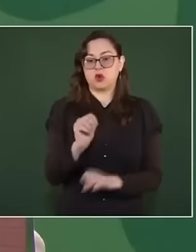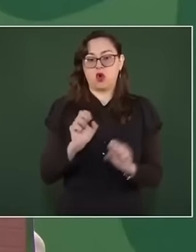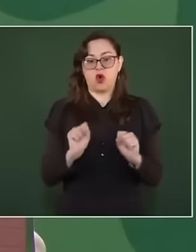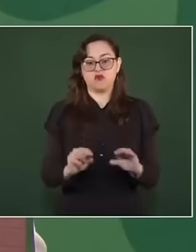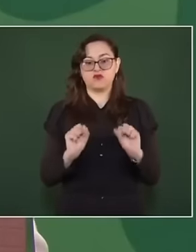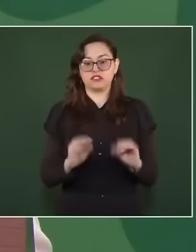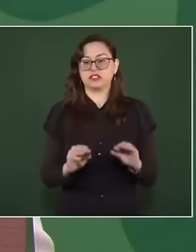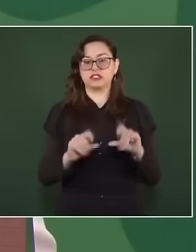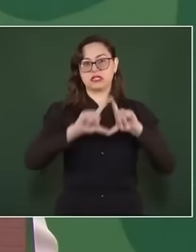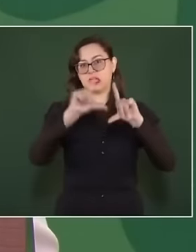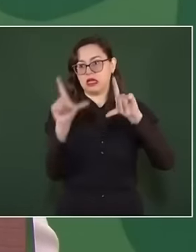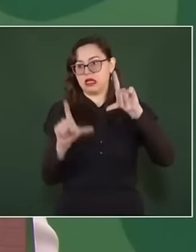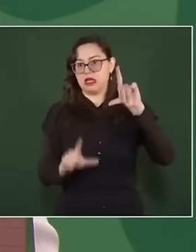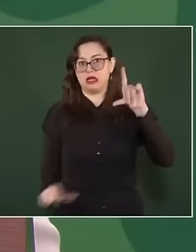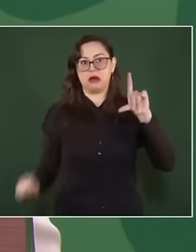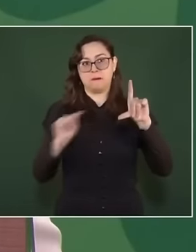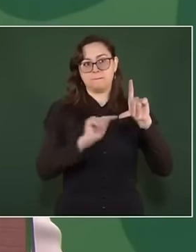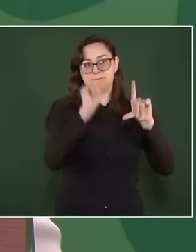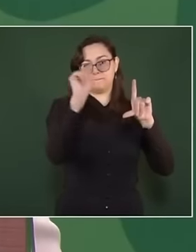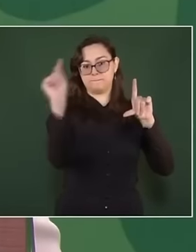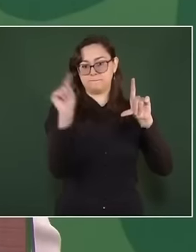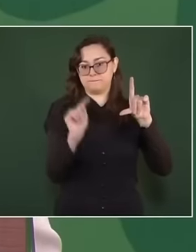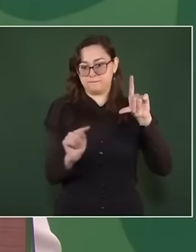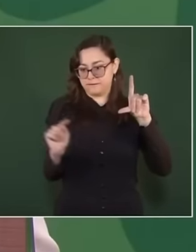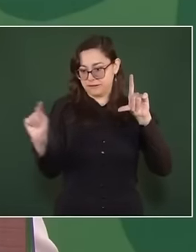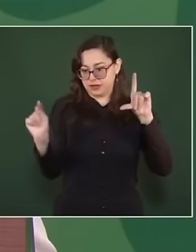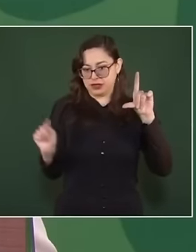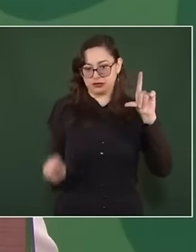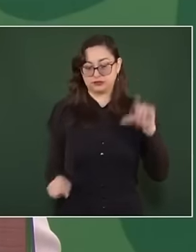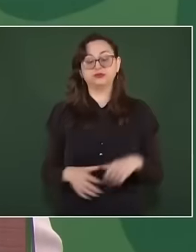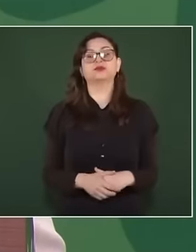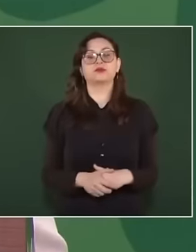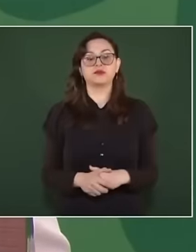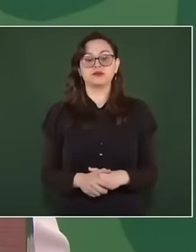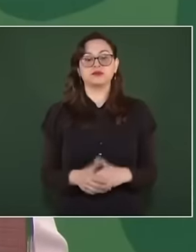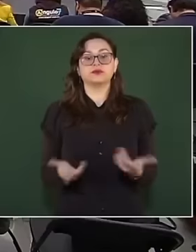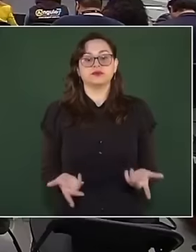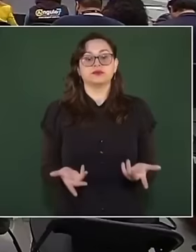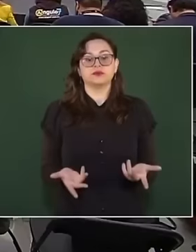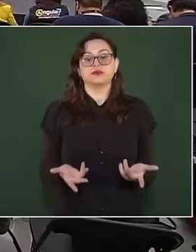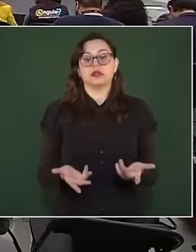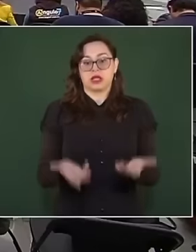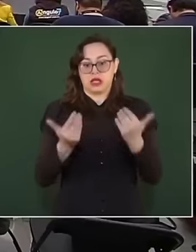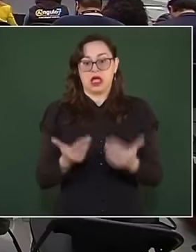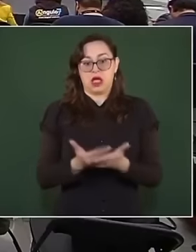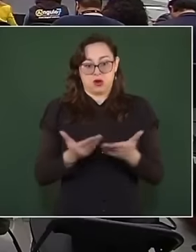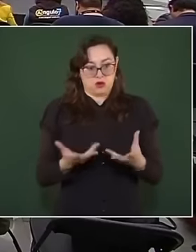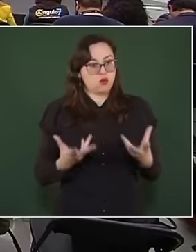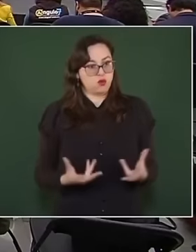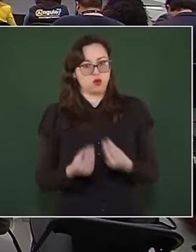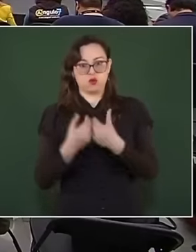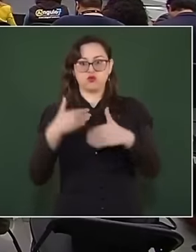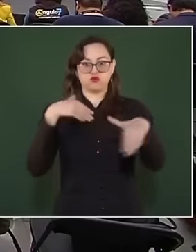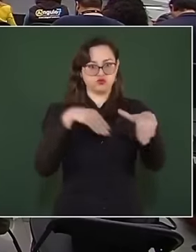169 Federal en la sala de operaciones que van a ver a continuación se colocaron